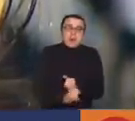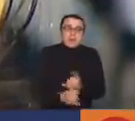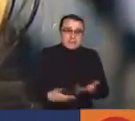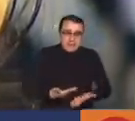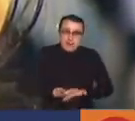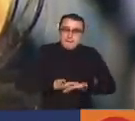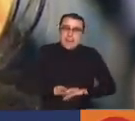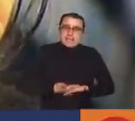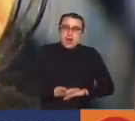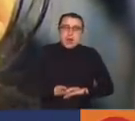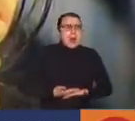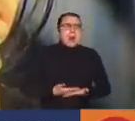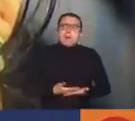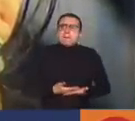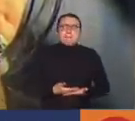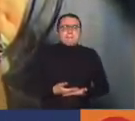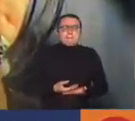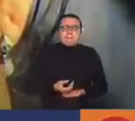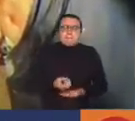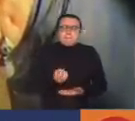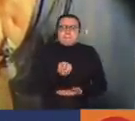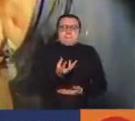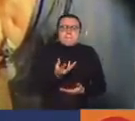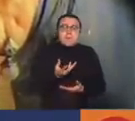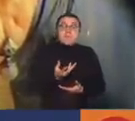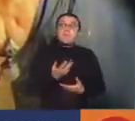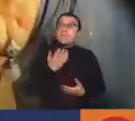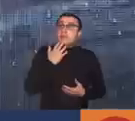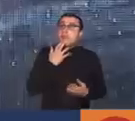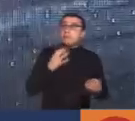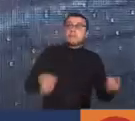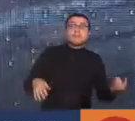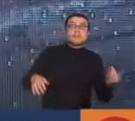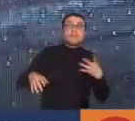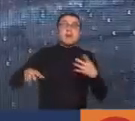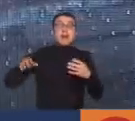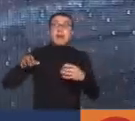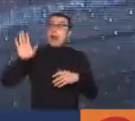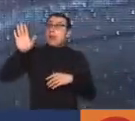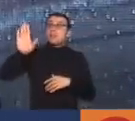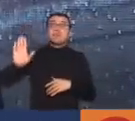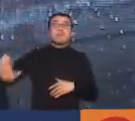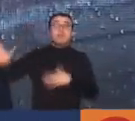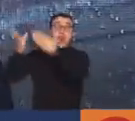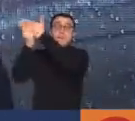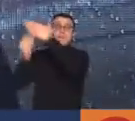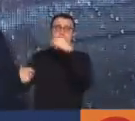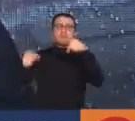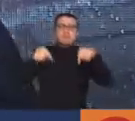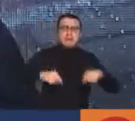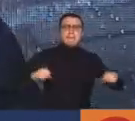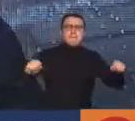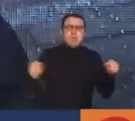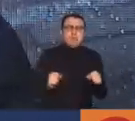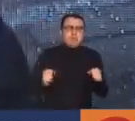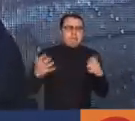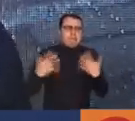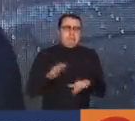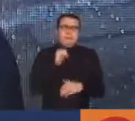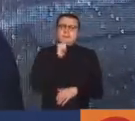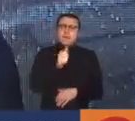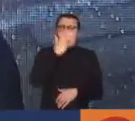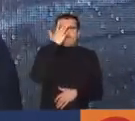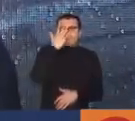Incluso la tasa en Bogotá es más alta que regiones realmente pobres. Y eso se debe a que la